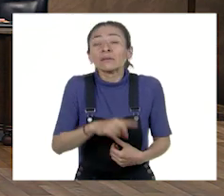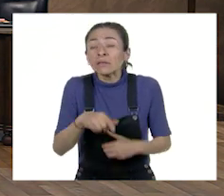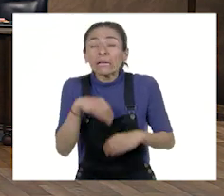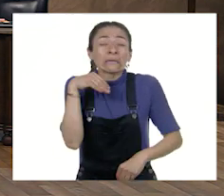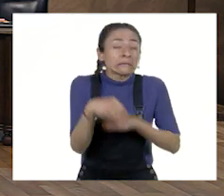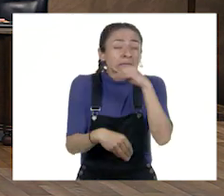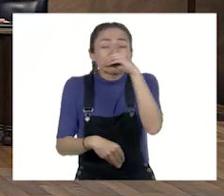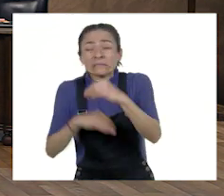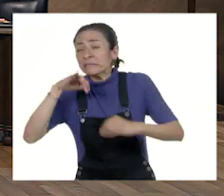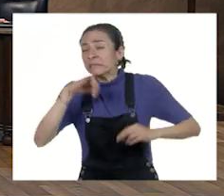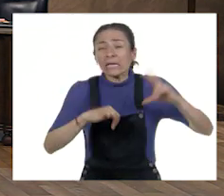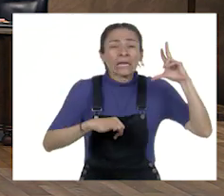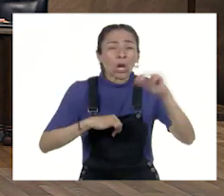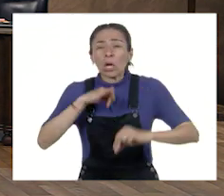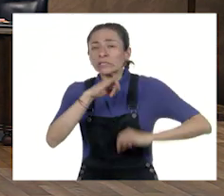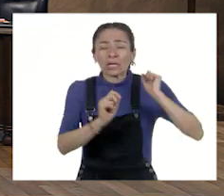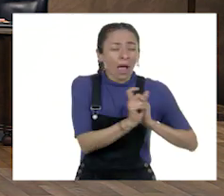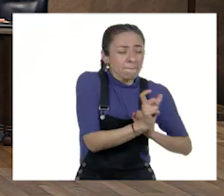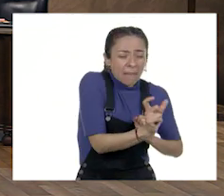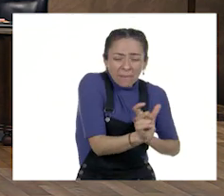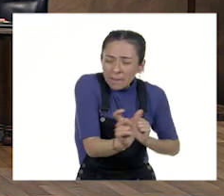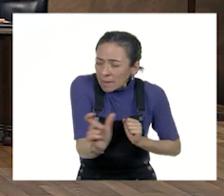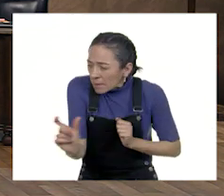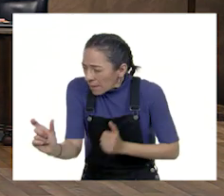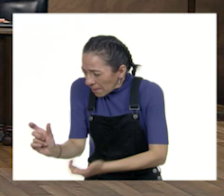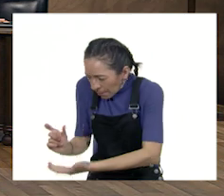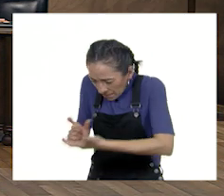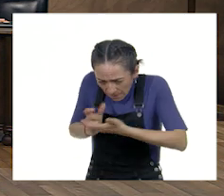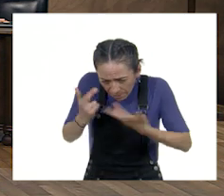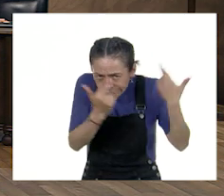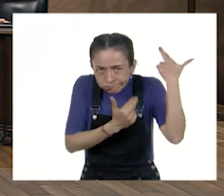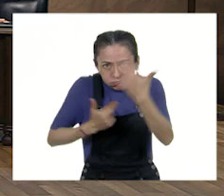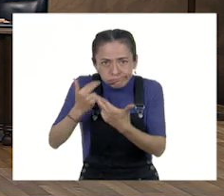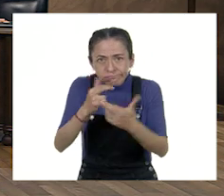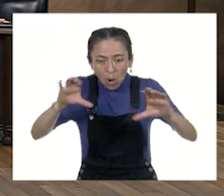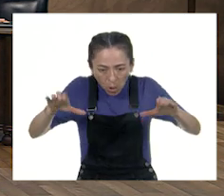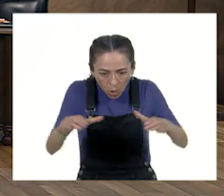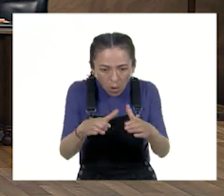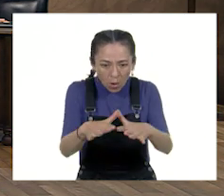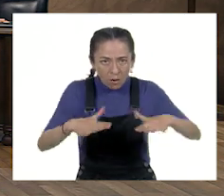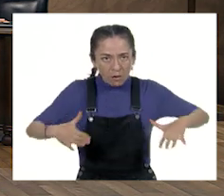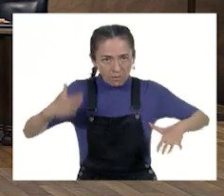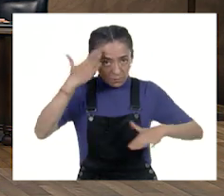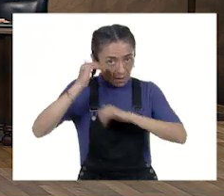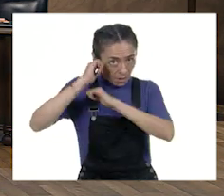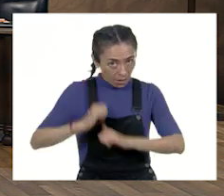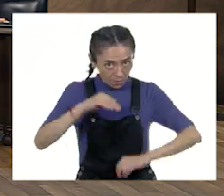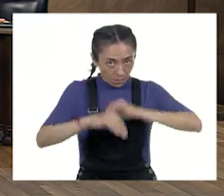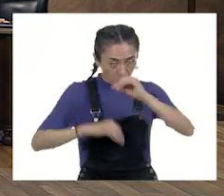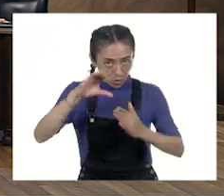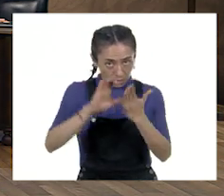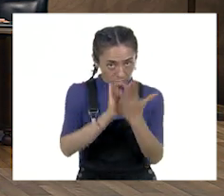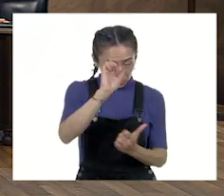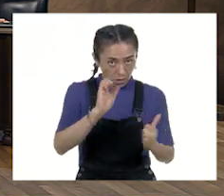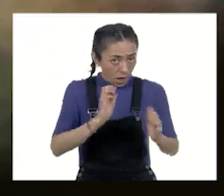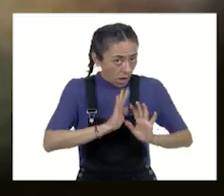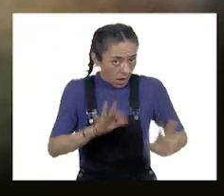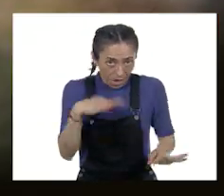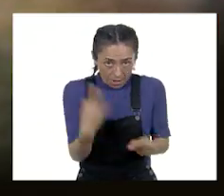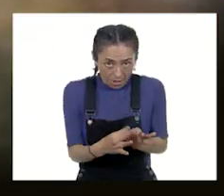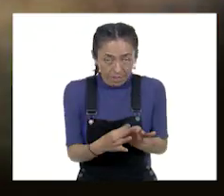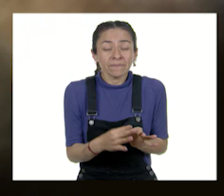revisión de credenciales y el Congreso Constituyente ya estaba integrado, el diputado Cándido Aguilar llamó a la